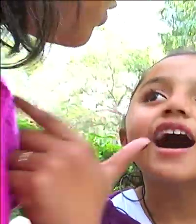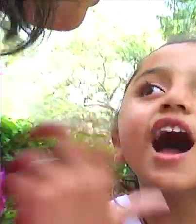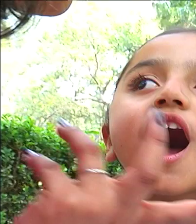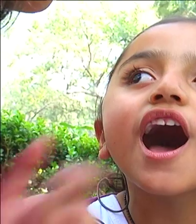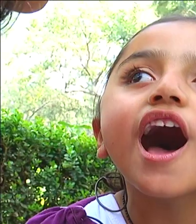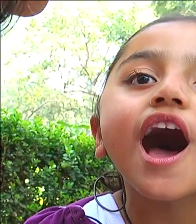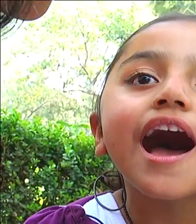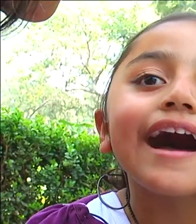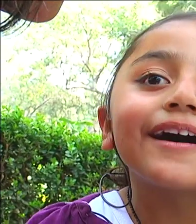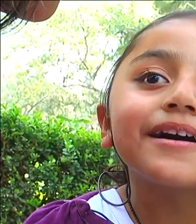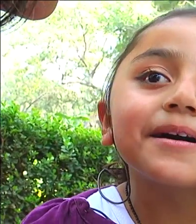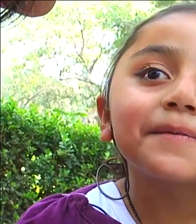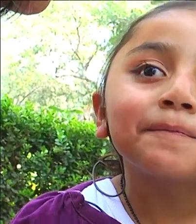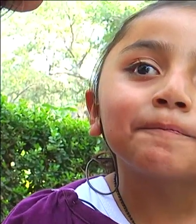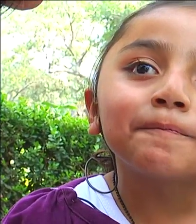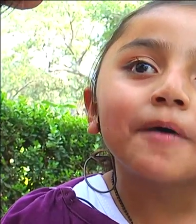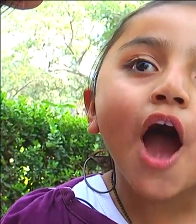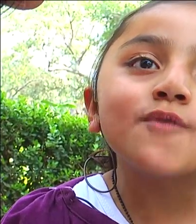soy yo.